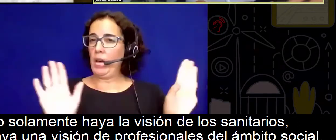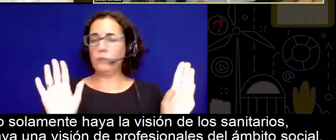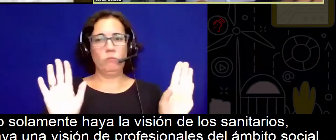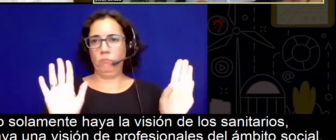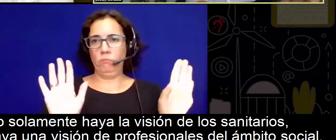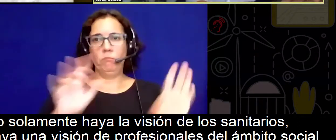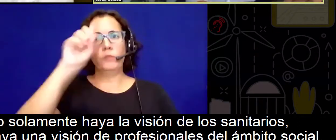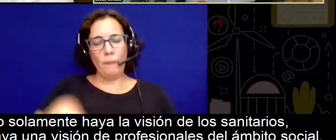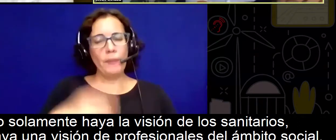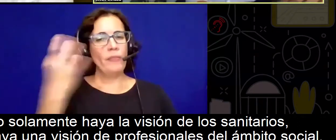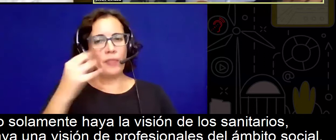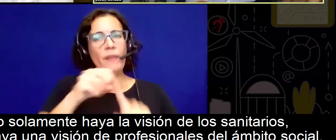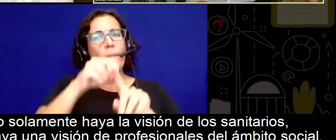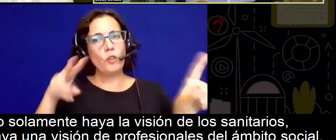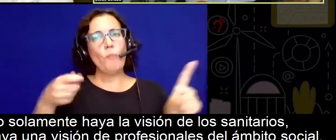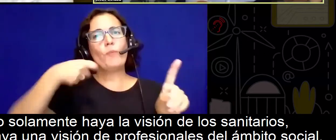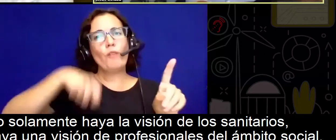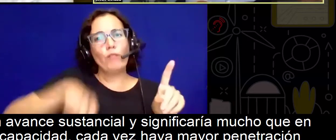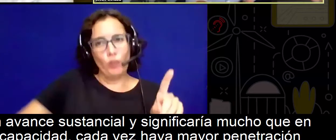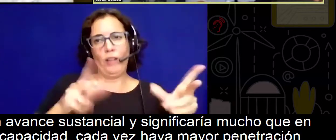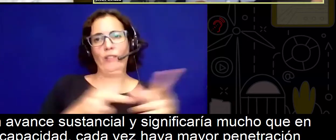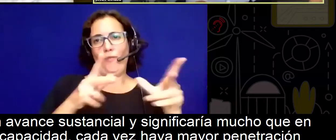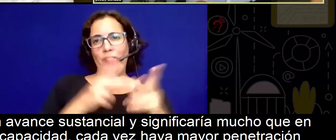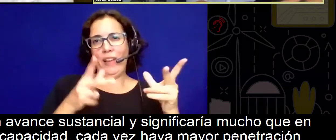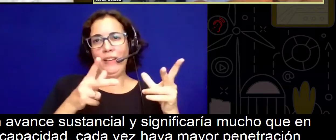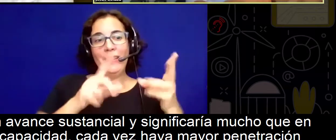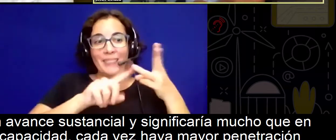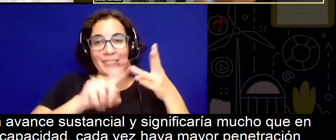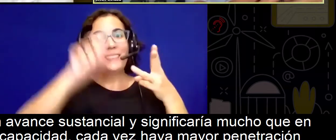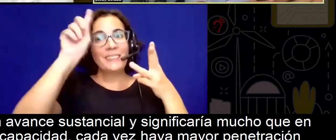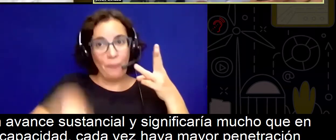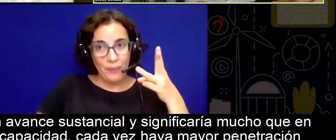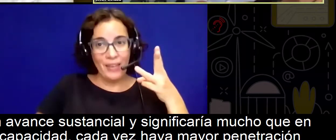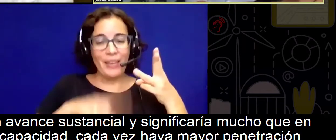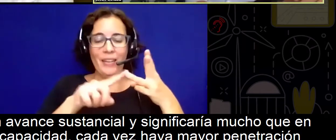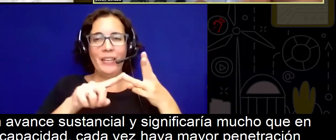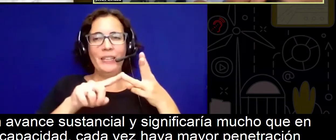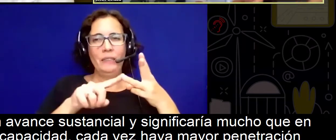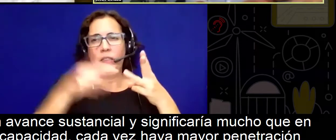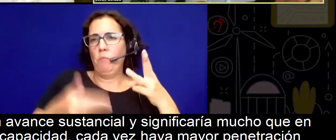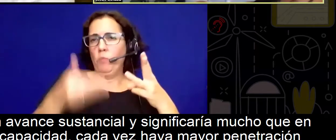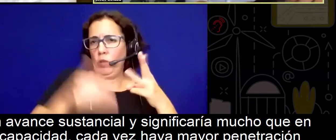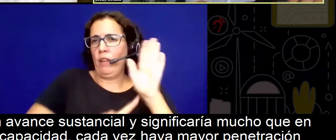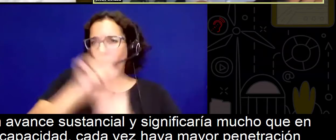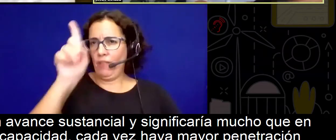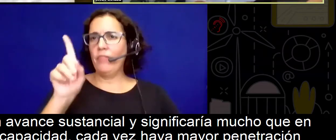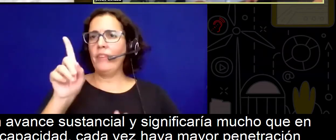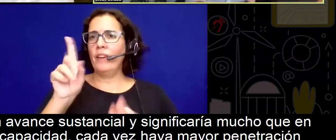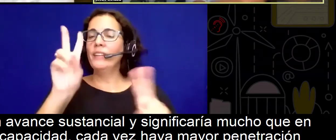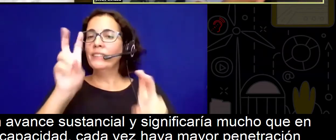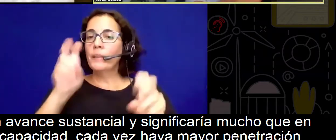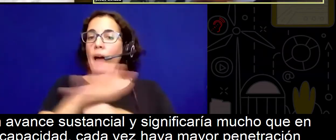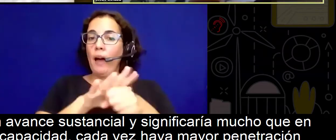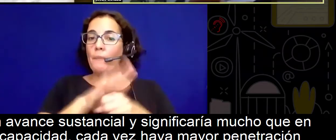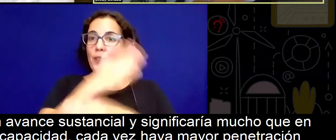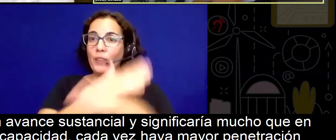una visión de profesionales del ámbito social, pero yo creo que ya es un avance sustancial y significaría mucho que en el ámbito de la discapacidad